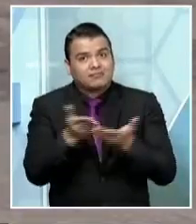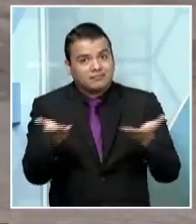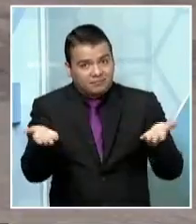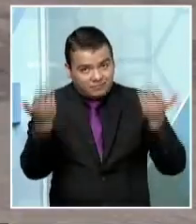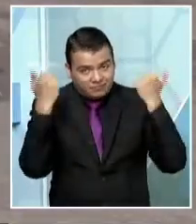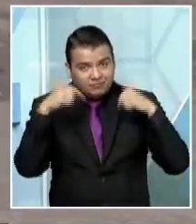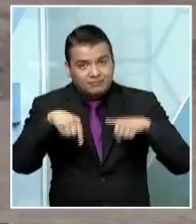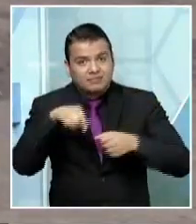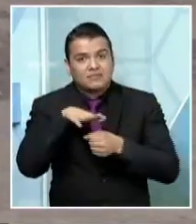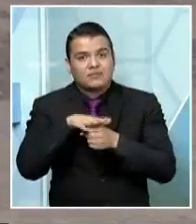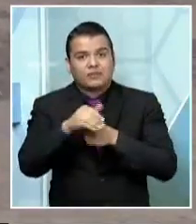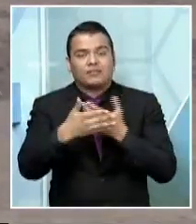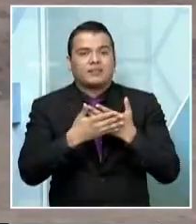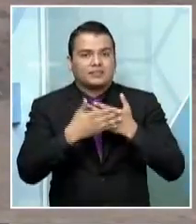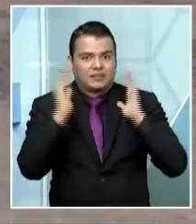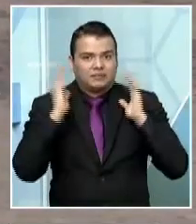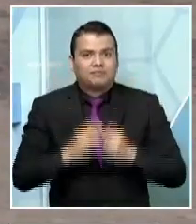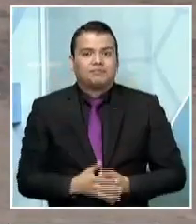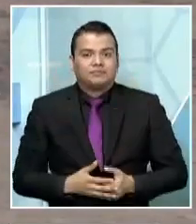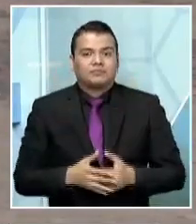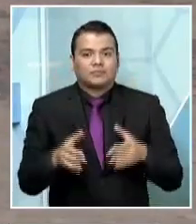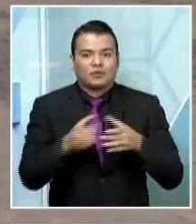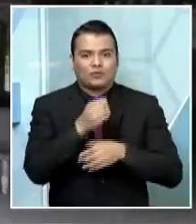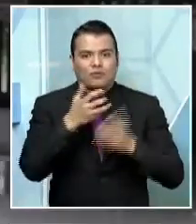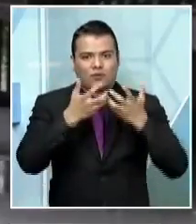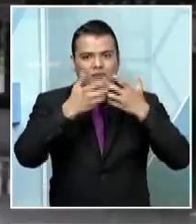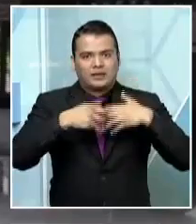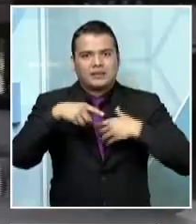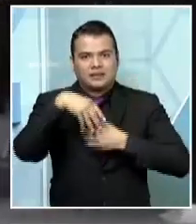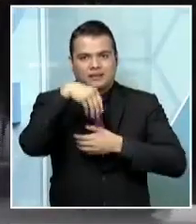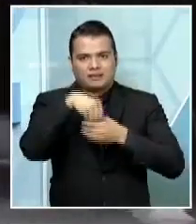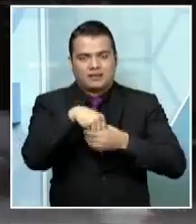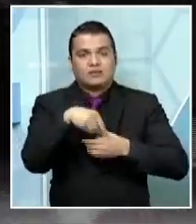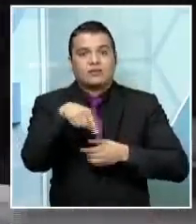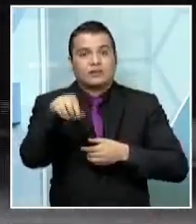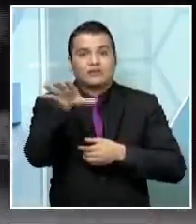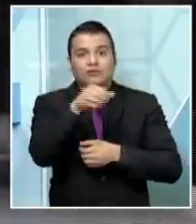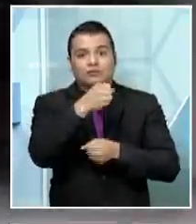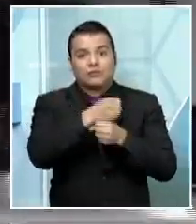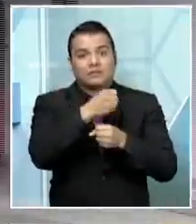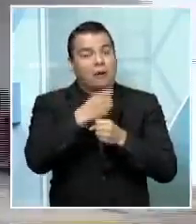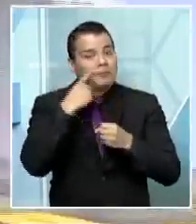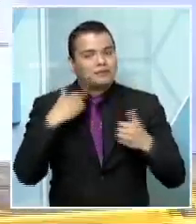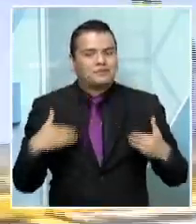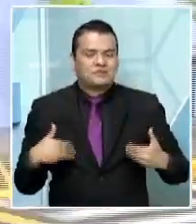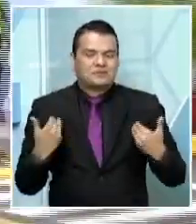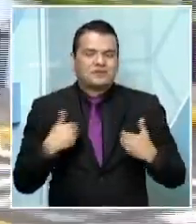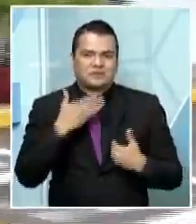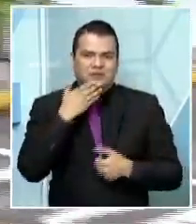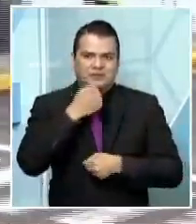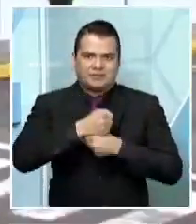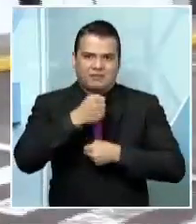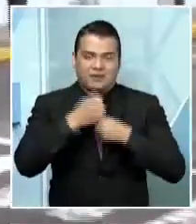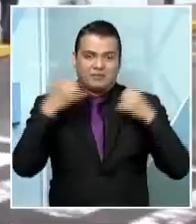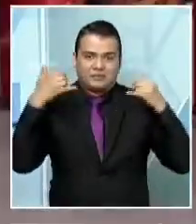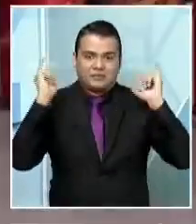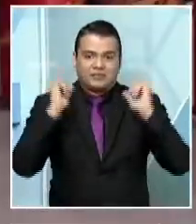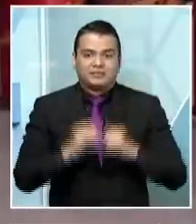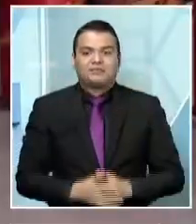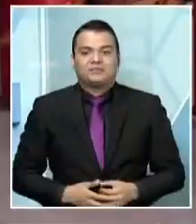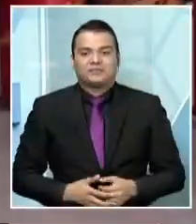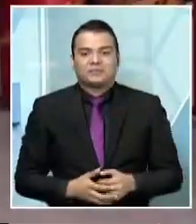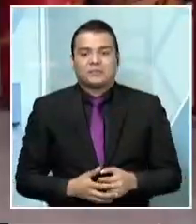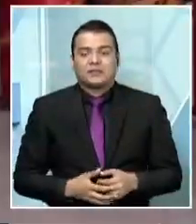Buenaventura. Funcionarios de alguna de las aerolíneas que operan en el aeropuerto están satisfechos de poder retomar labores. Por supuesto que